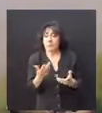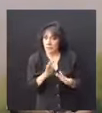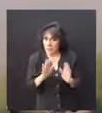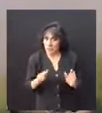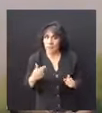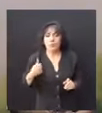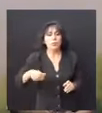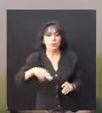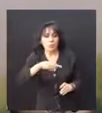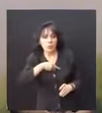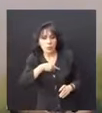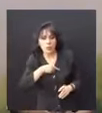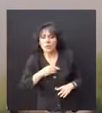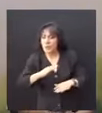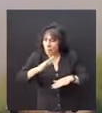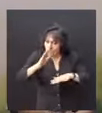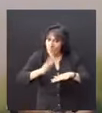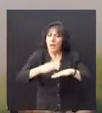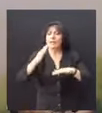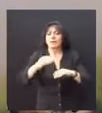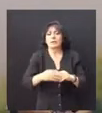más les propongo?